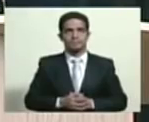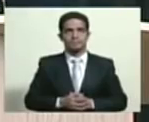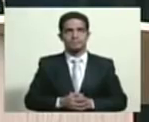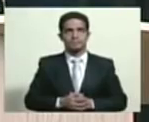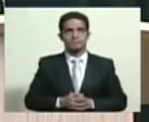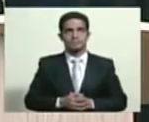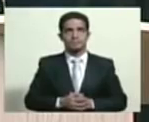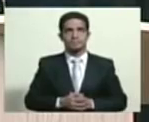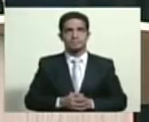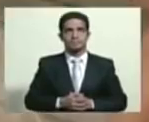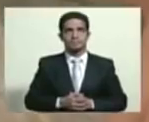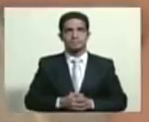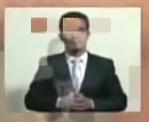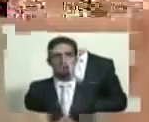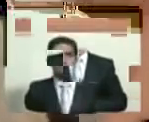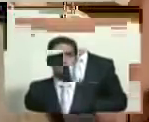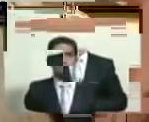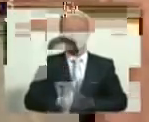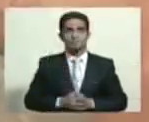Estos que está aquí